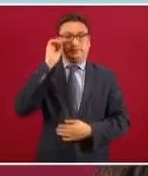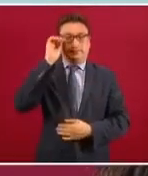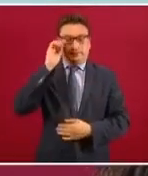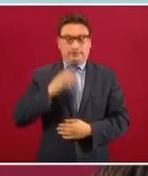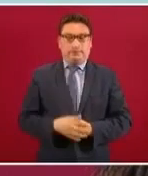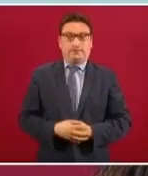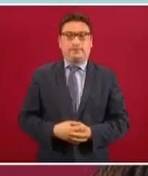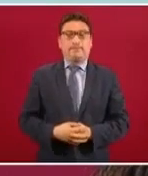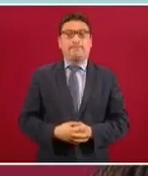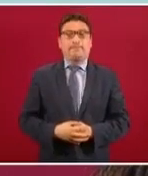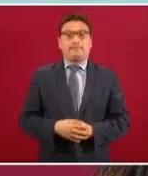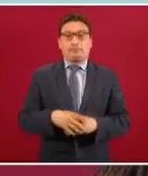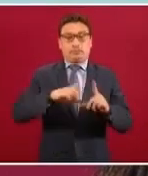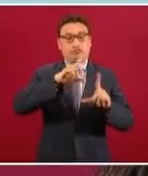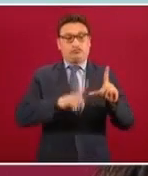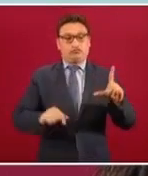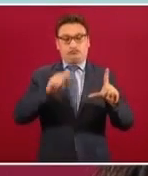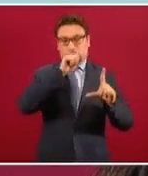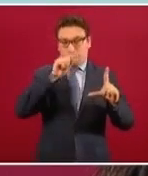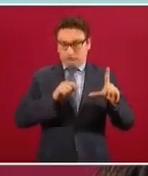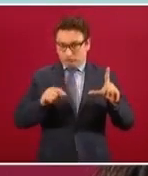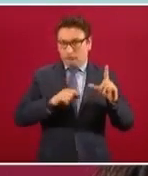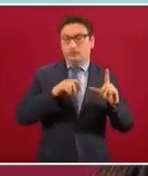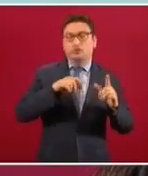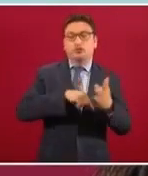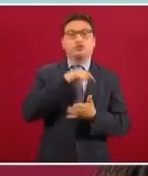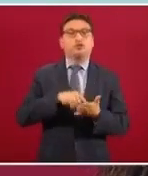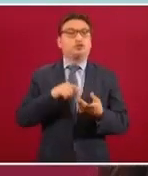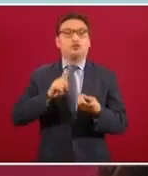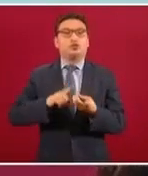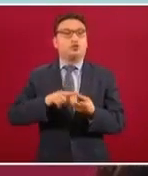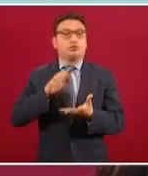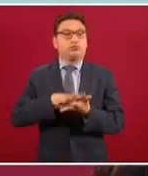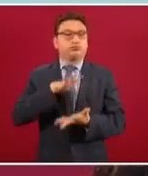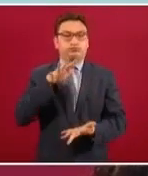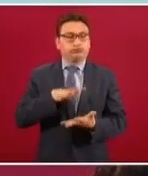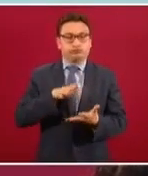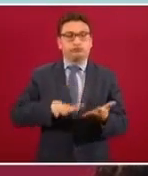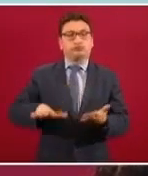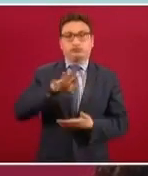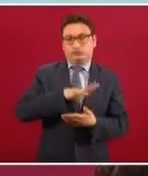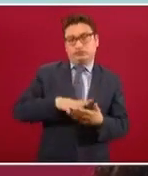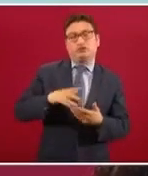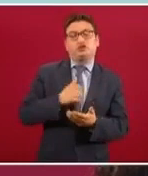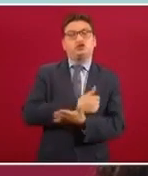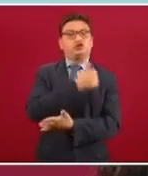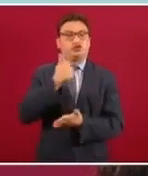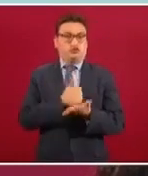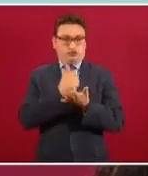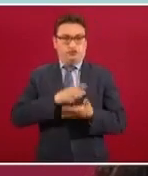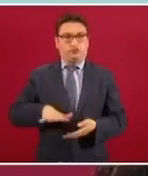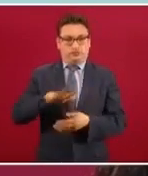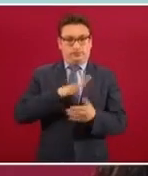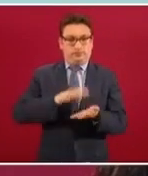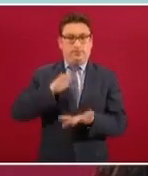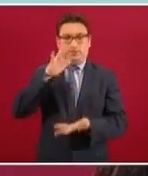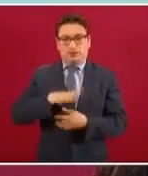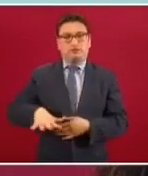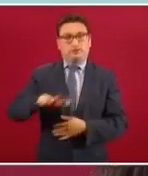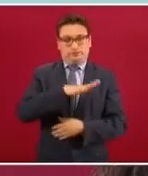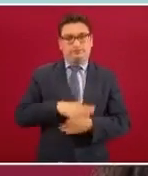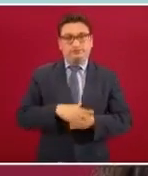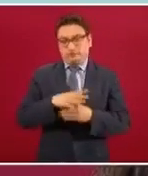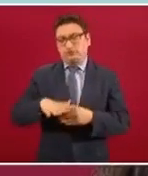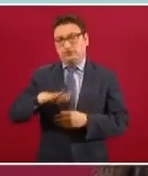En términos de la distribución geográfica, seguimos teniendo el predominio en las zonas metropolitanas, en particular la del Valle de